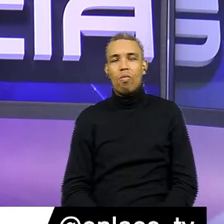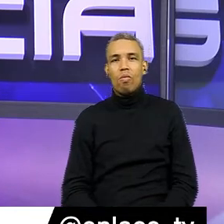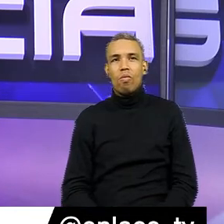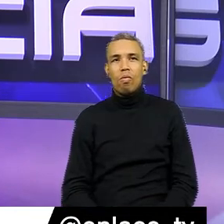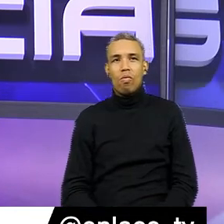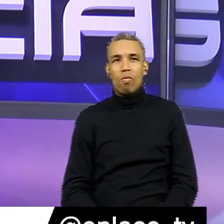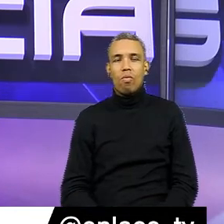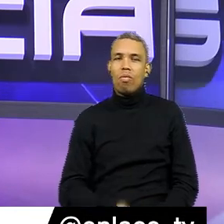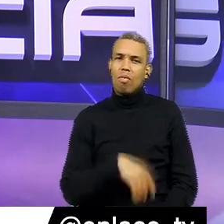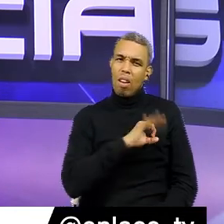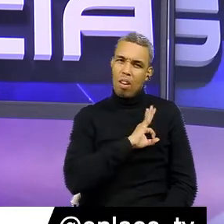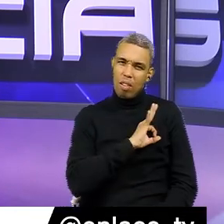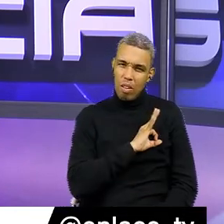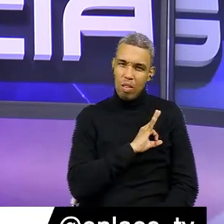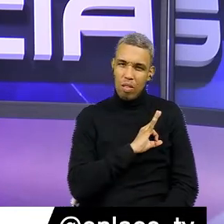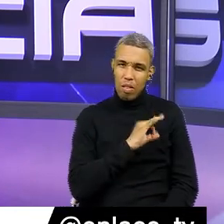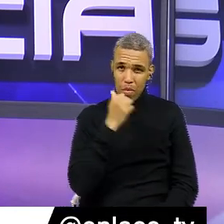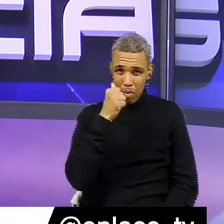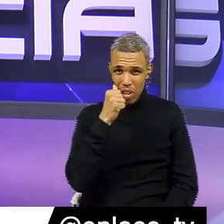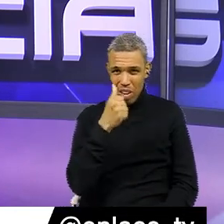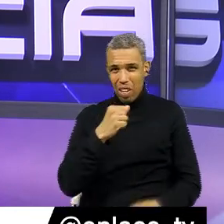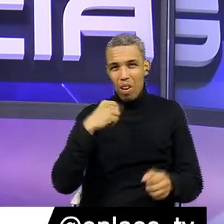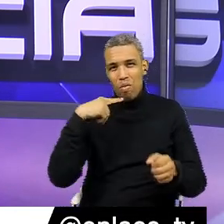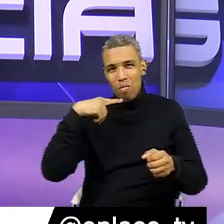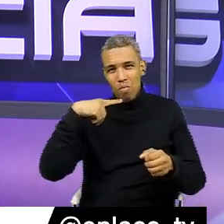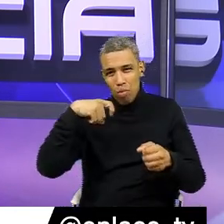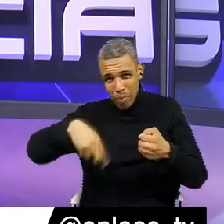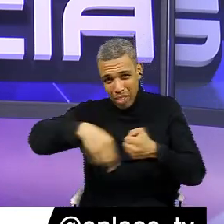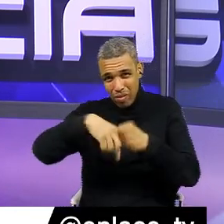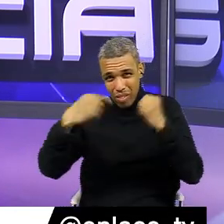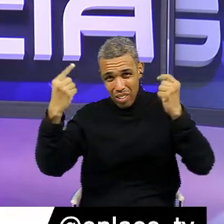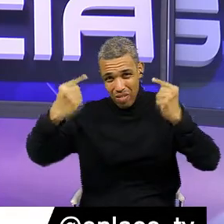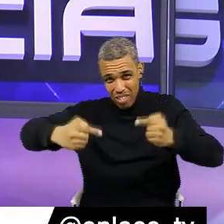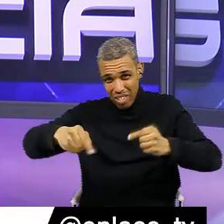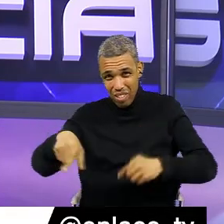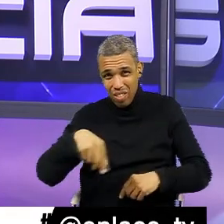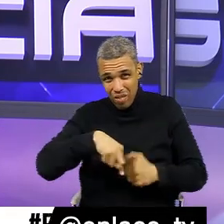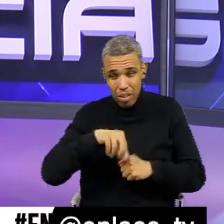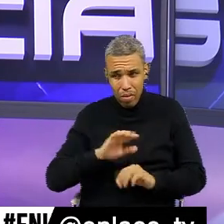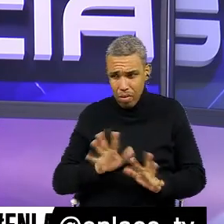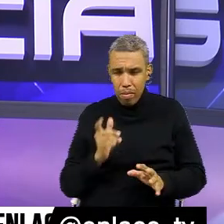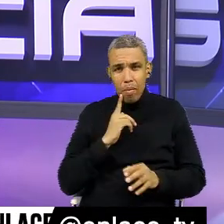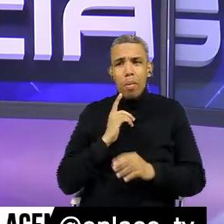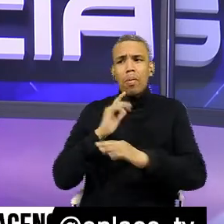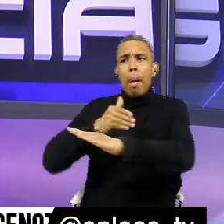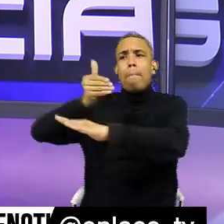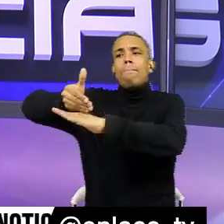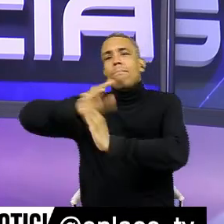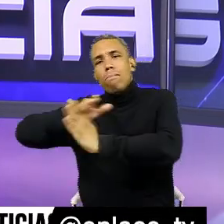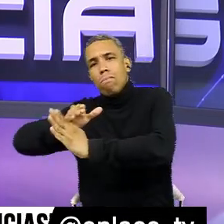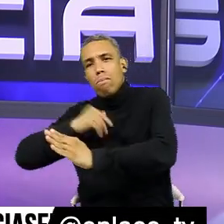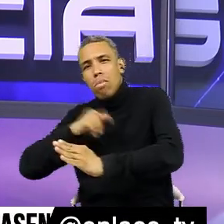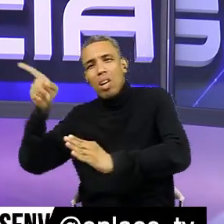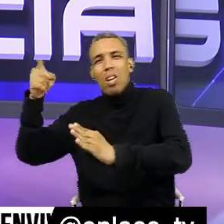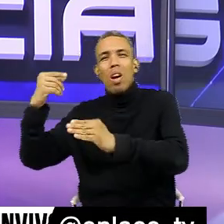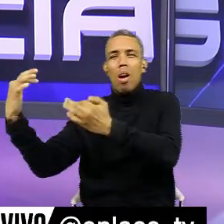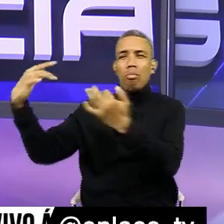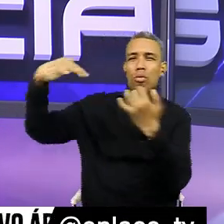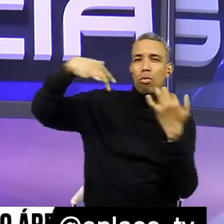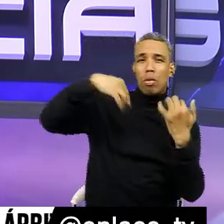partido de Alianza Petrolera y Atlético Bucaramanga este sábado 23 de julio en el Daniel Villa Zapata. Autoridades hablaron de novedades para